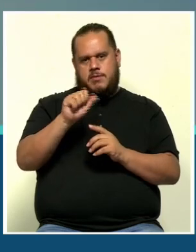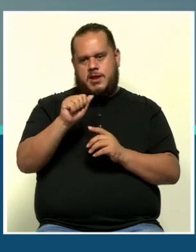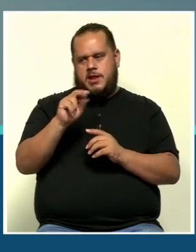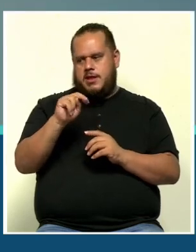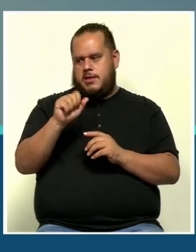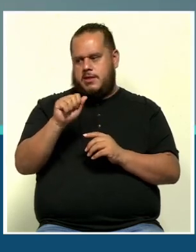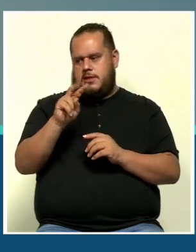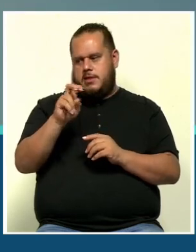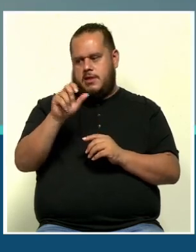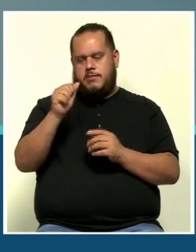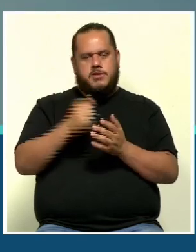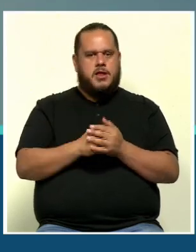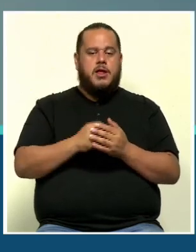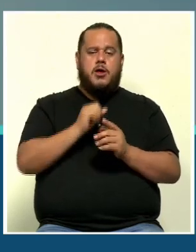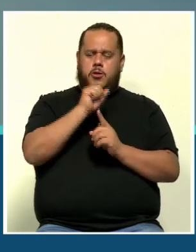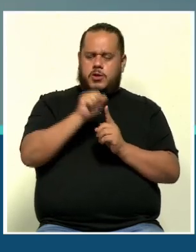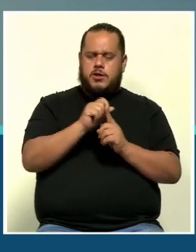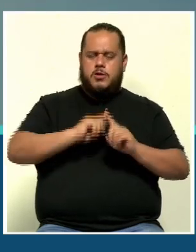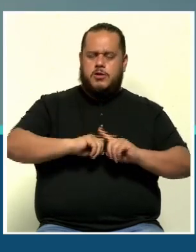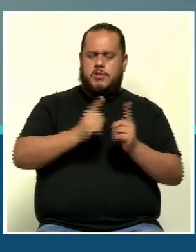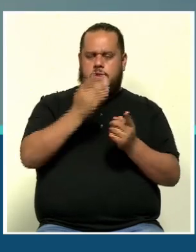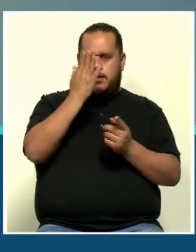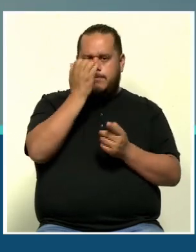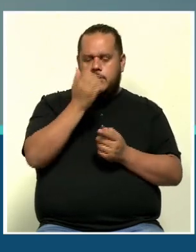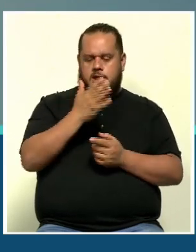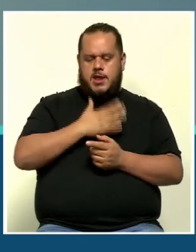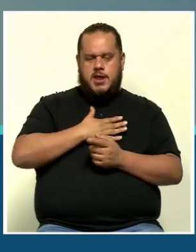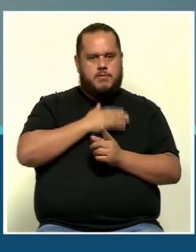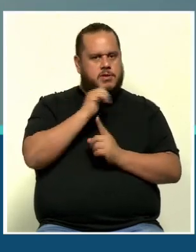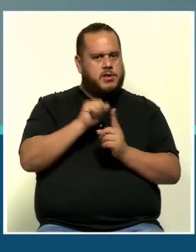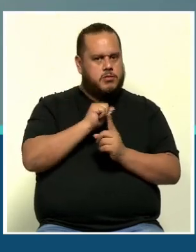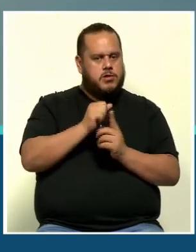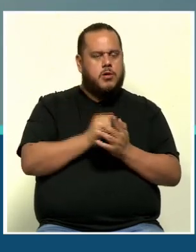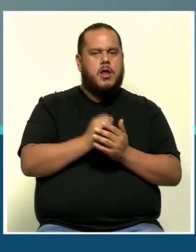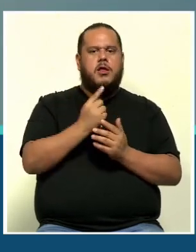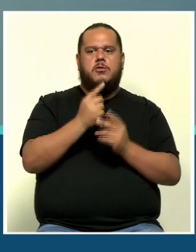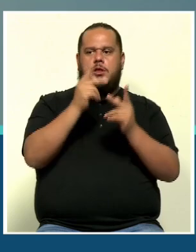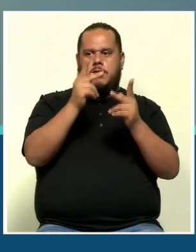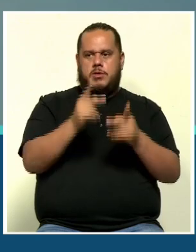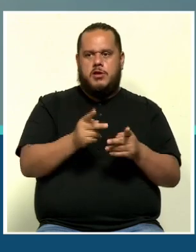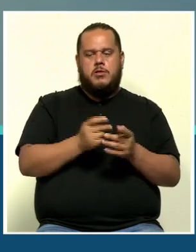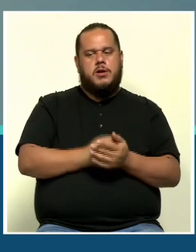diferente porque en mi caso, bueno, es una persona